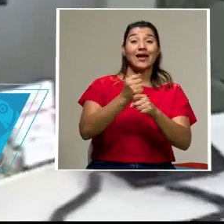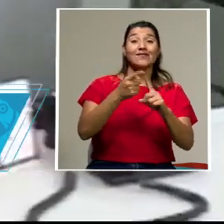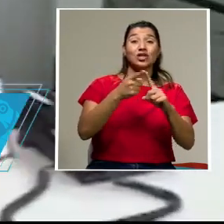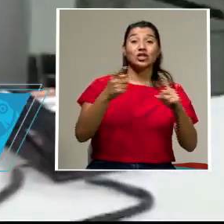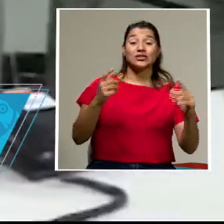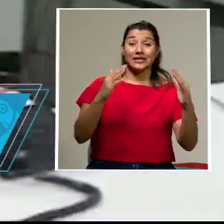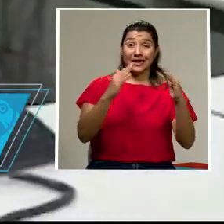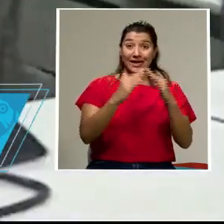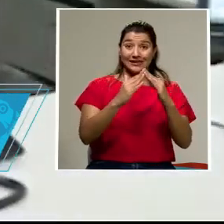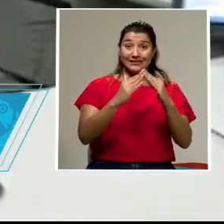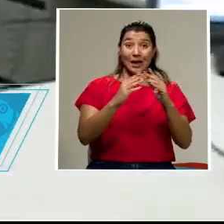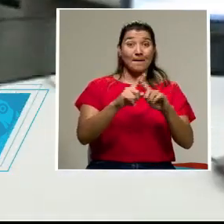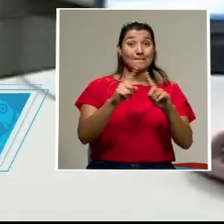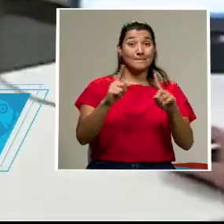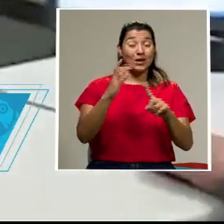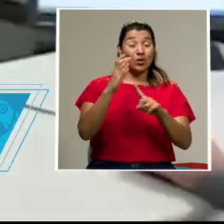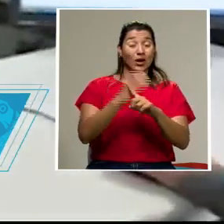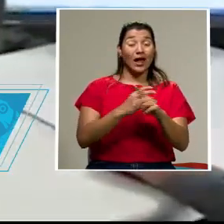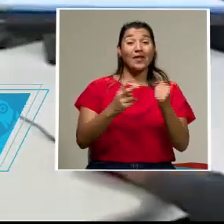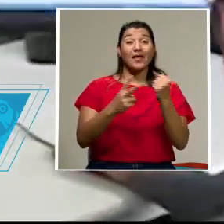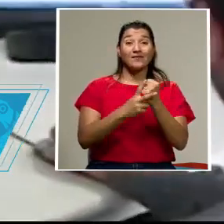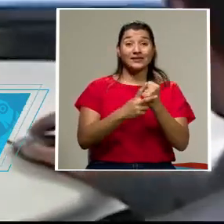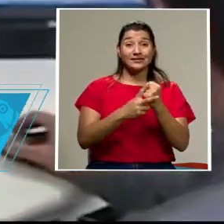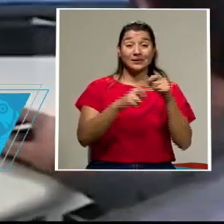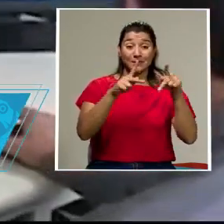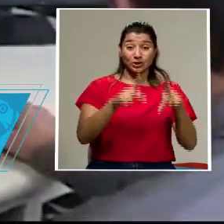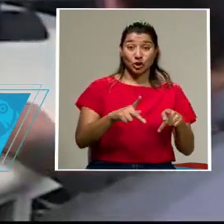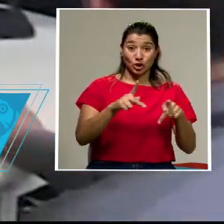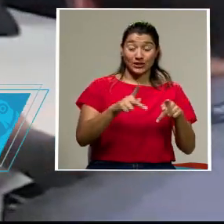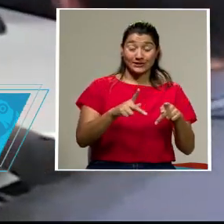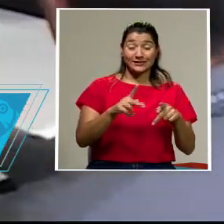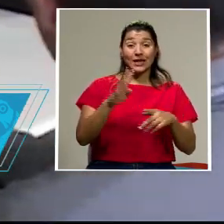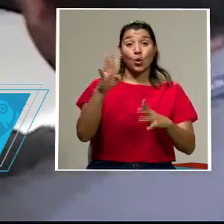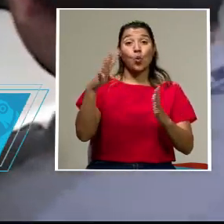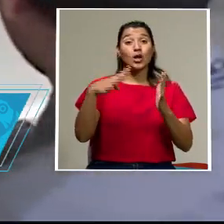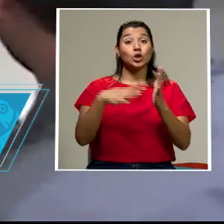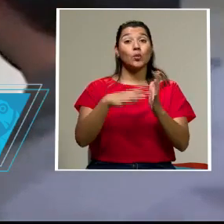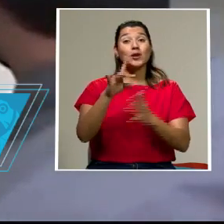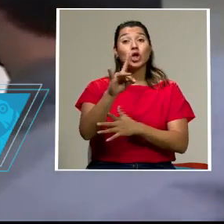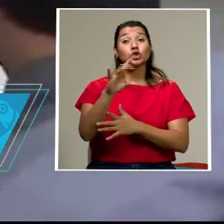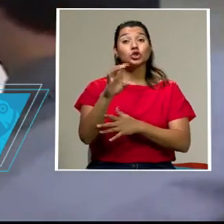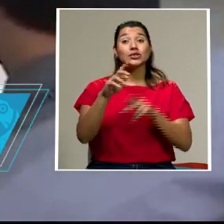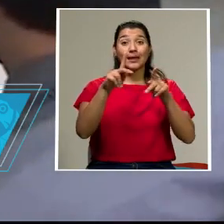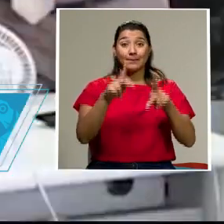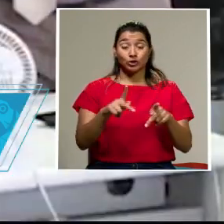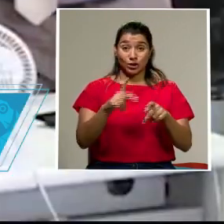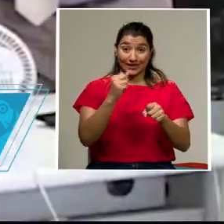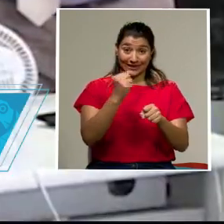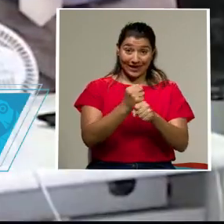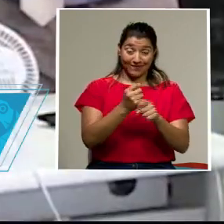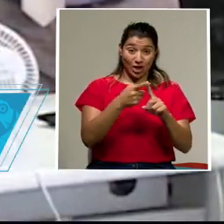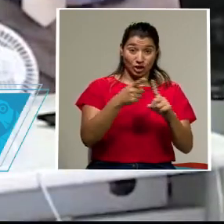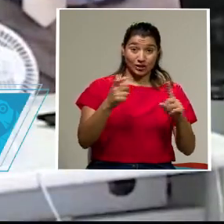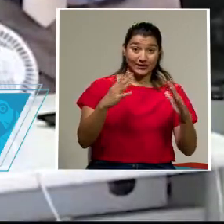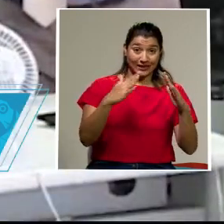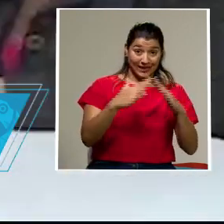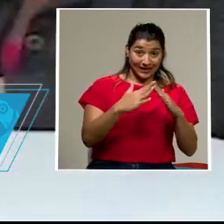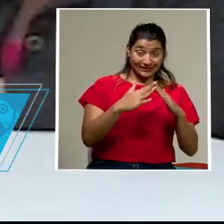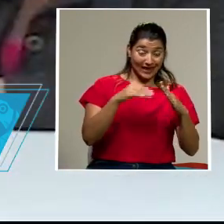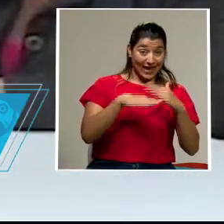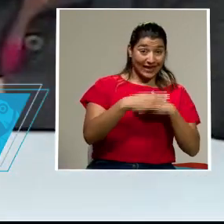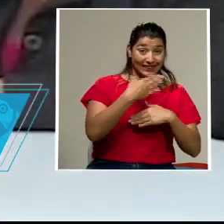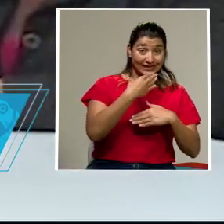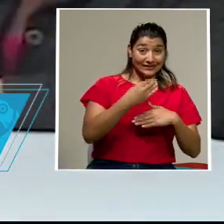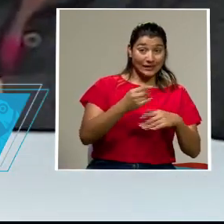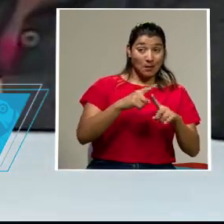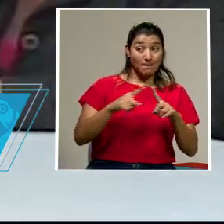esto ha ido hacia la baja. Mientras que en diciembre habían 4.800 personas haciendo teletrabajo en el Poder Judicial, para el